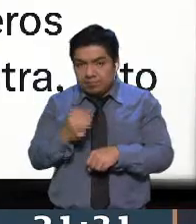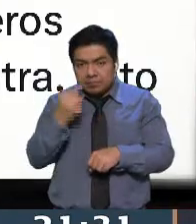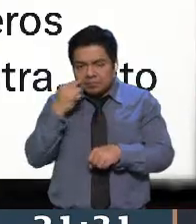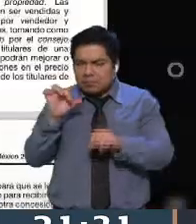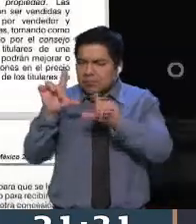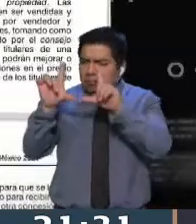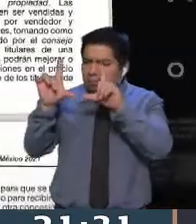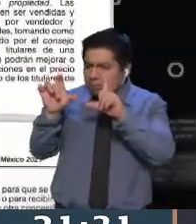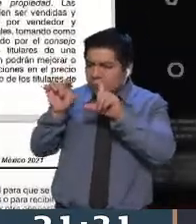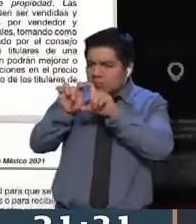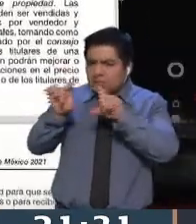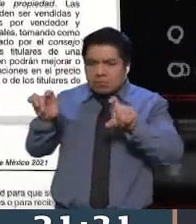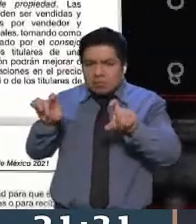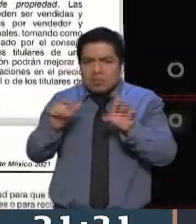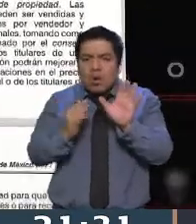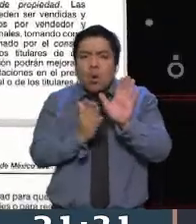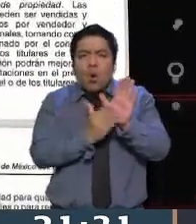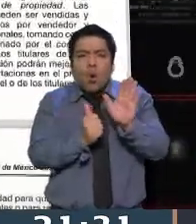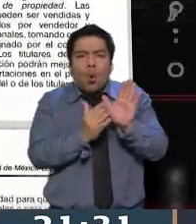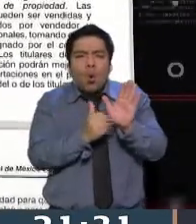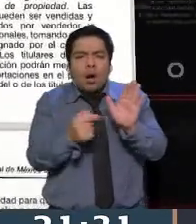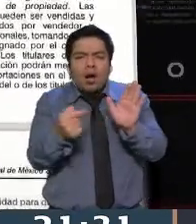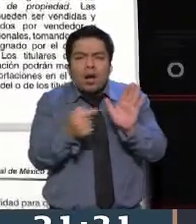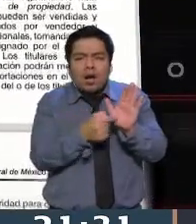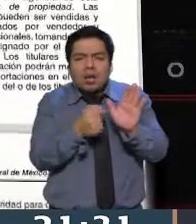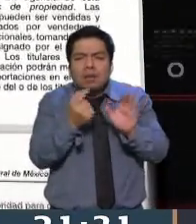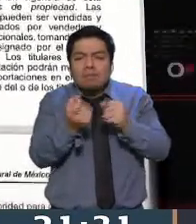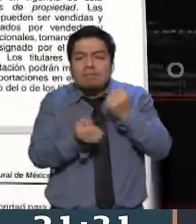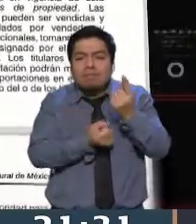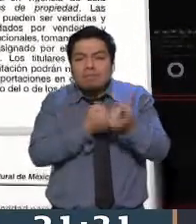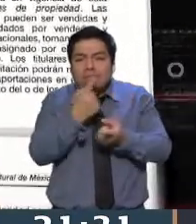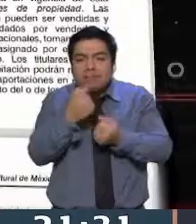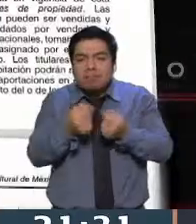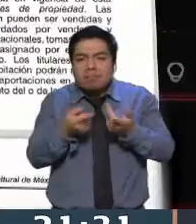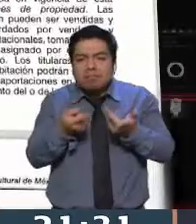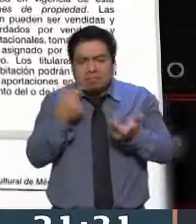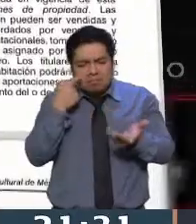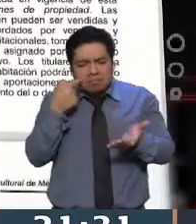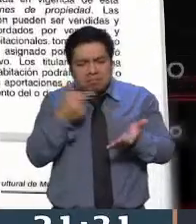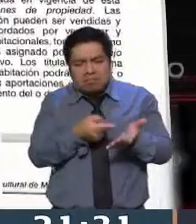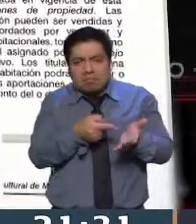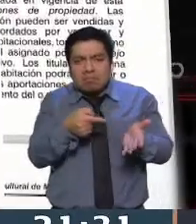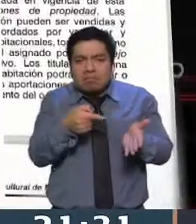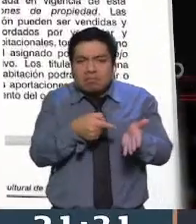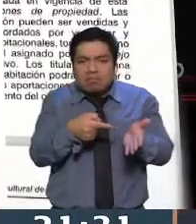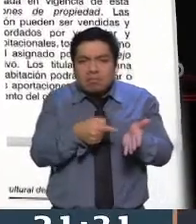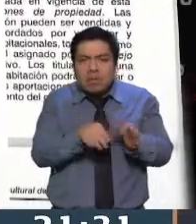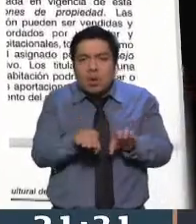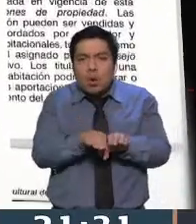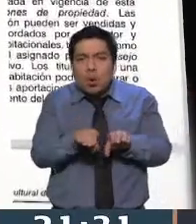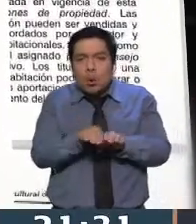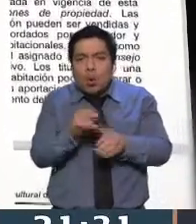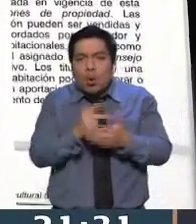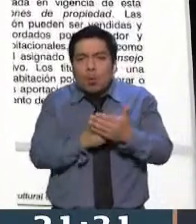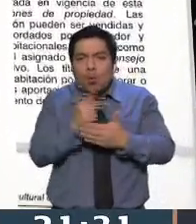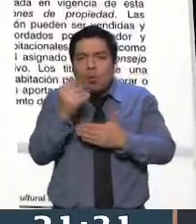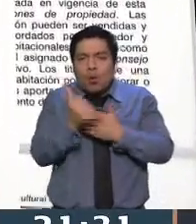de pantalla de un documento que algunos usuarios señalaron falsamente como el Proyecto de Nación